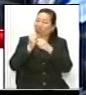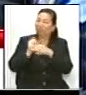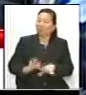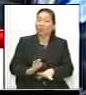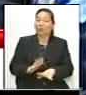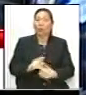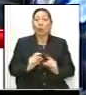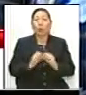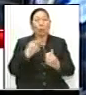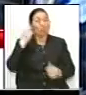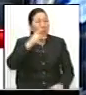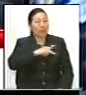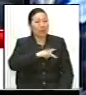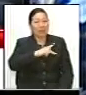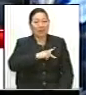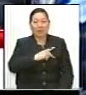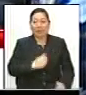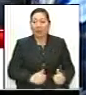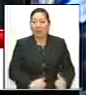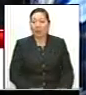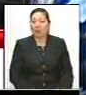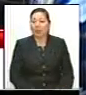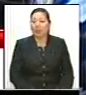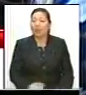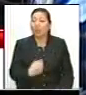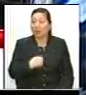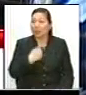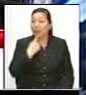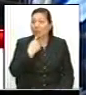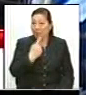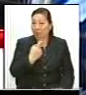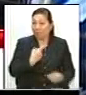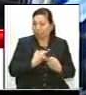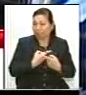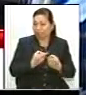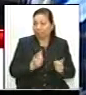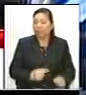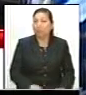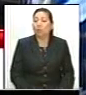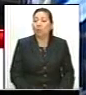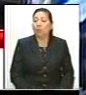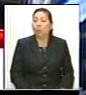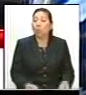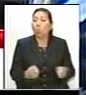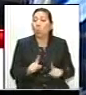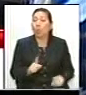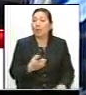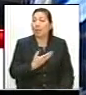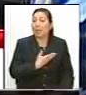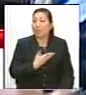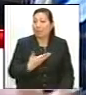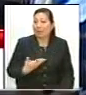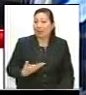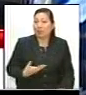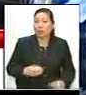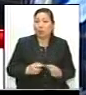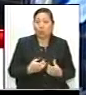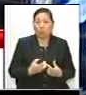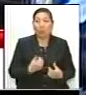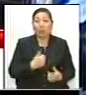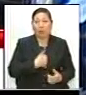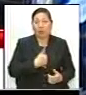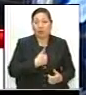a la bancada de Fuerza Popular, en el cual yo decía, y es público, cuando la presidenta del partido al